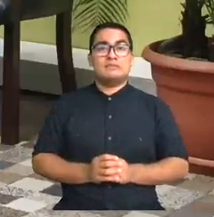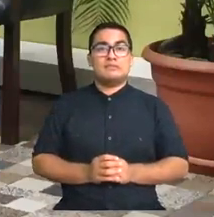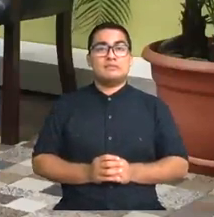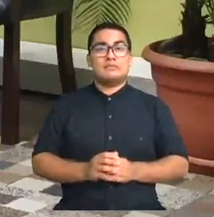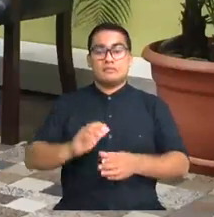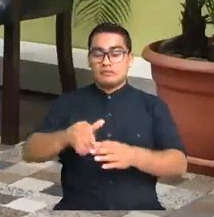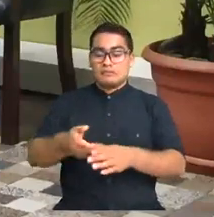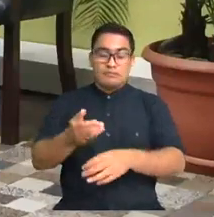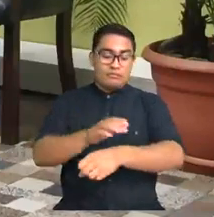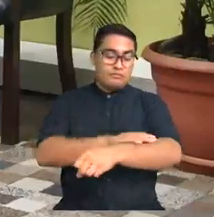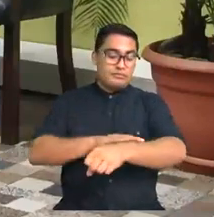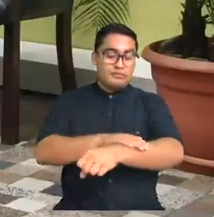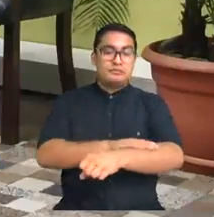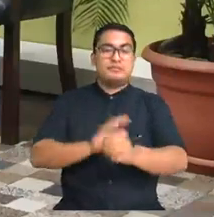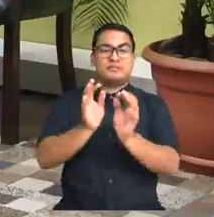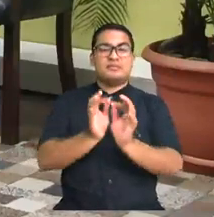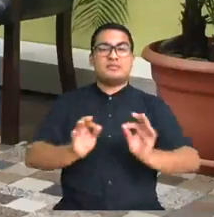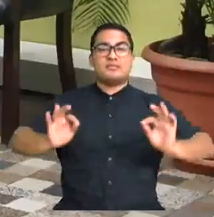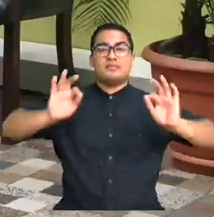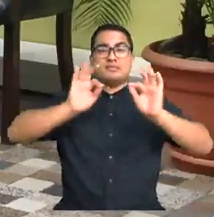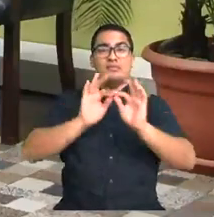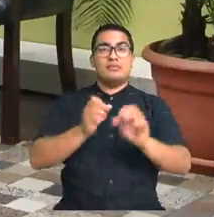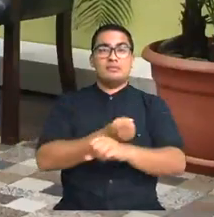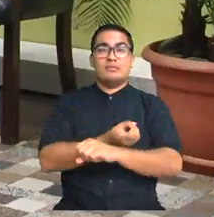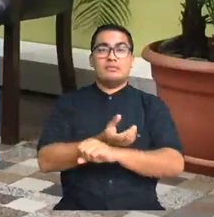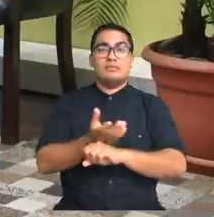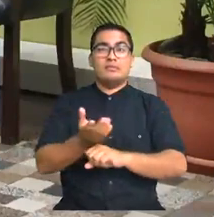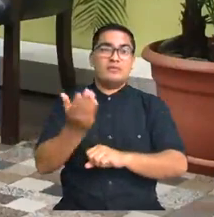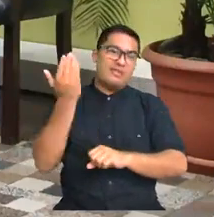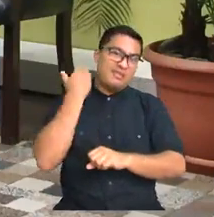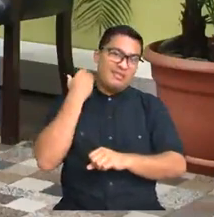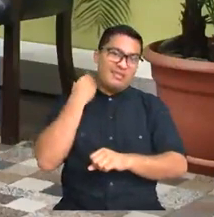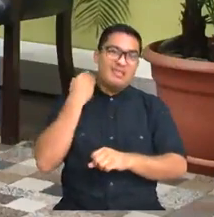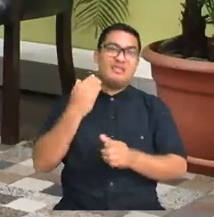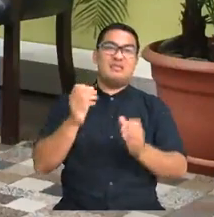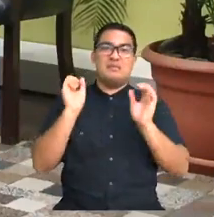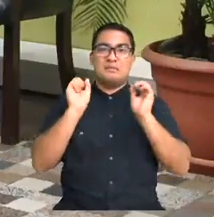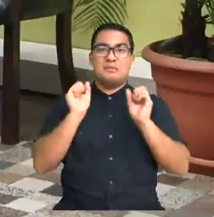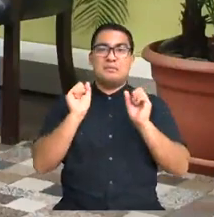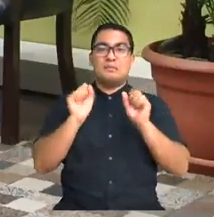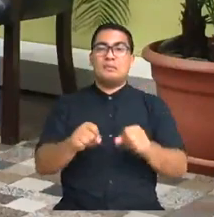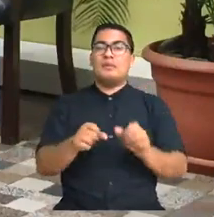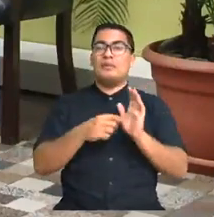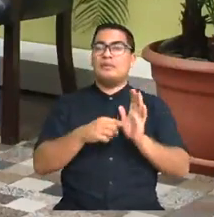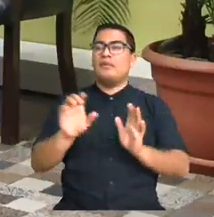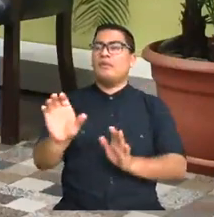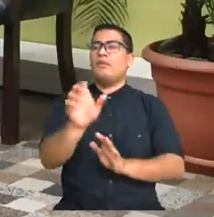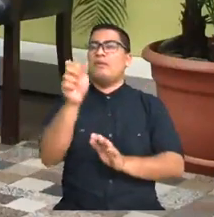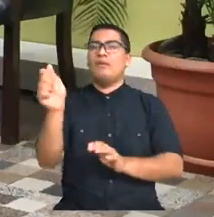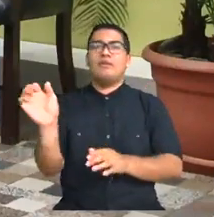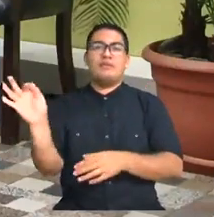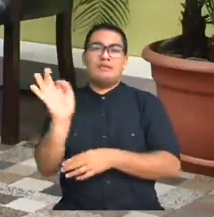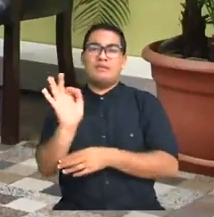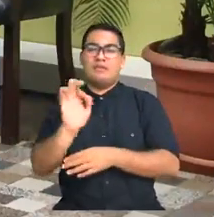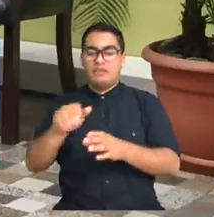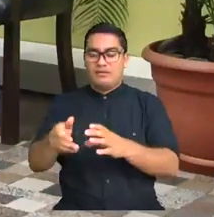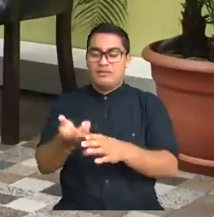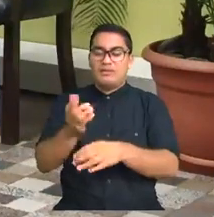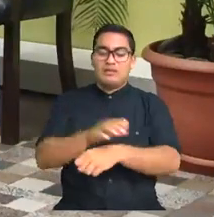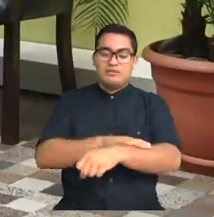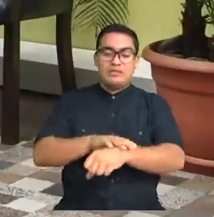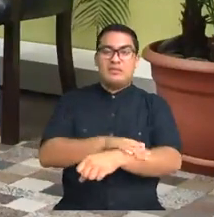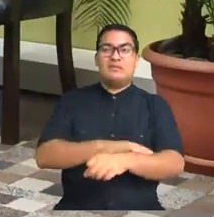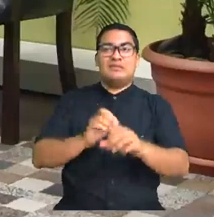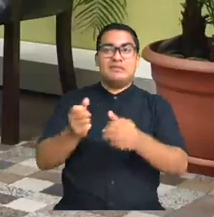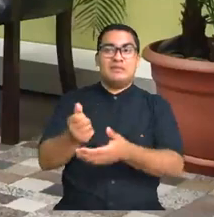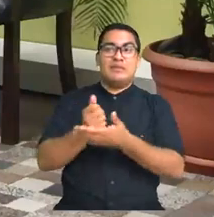es lo más recomendable, pero también tienen un costo alto. Se pueden utilizar otras cremas que hidraten